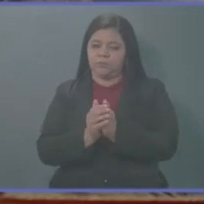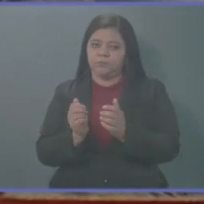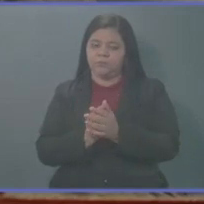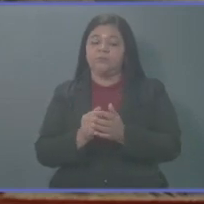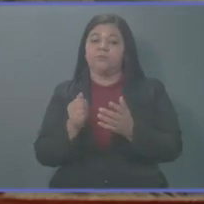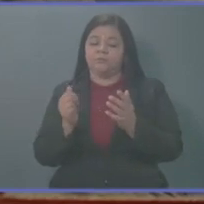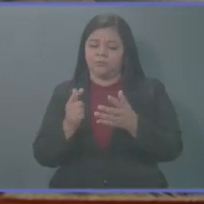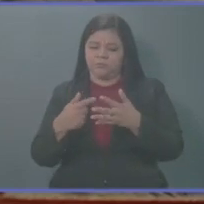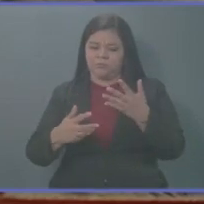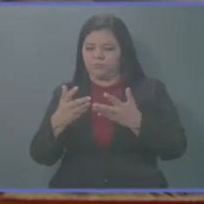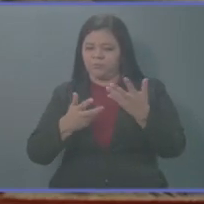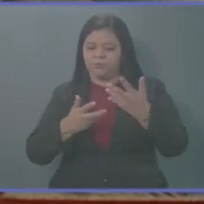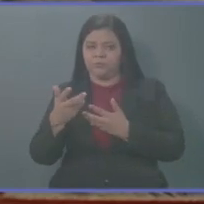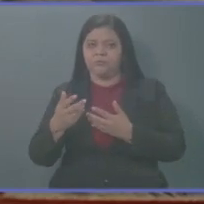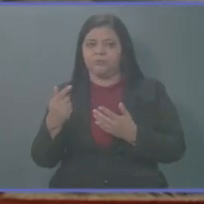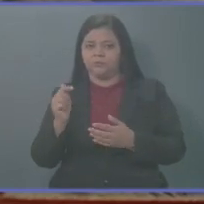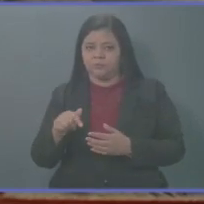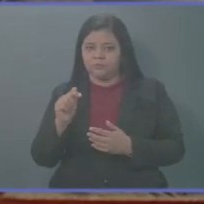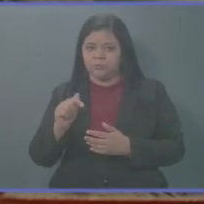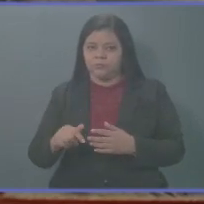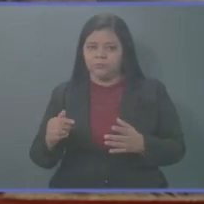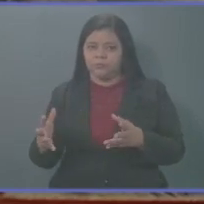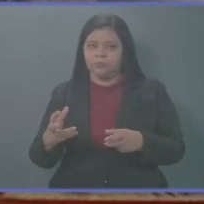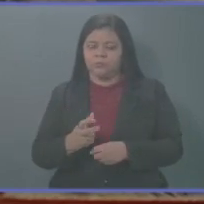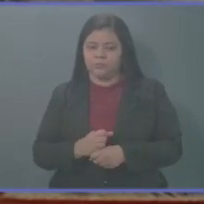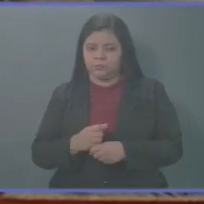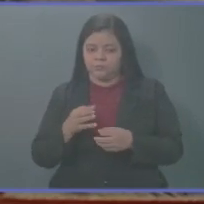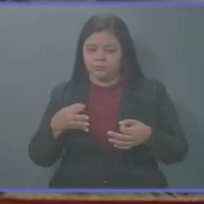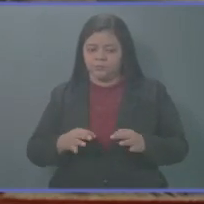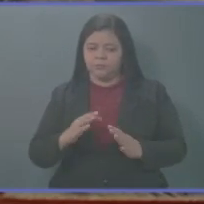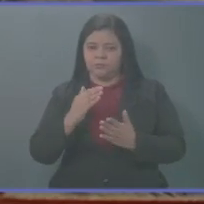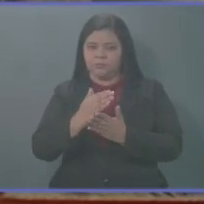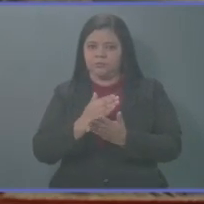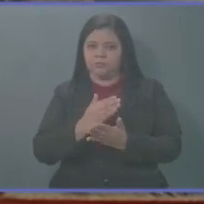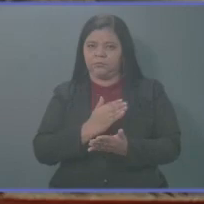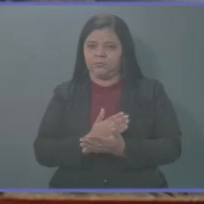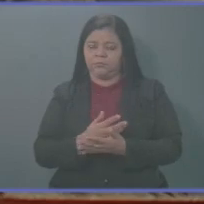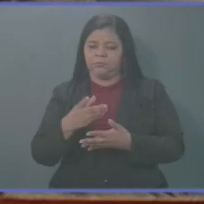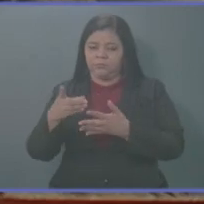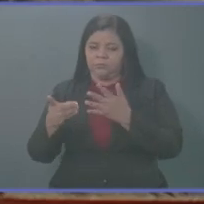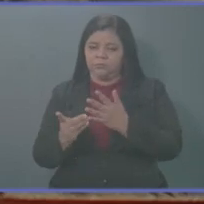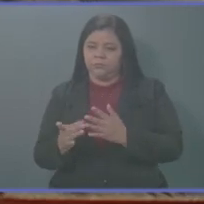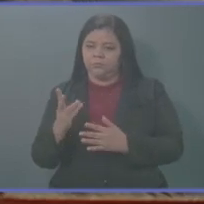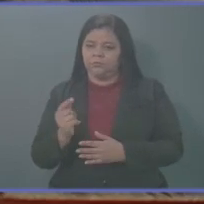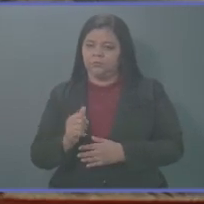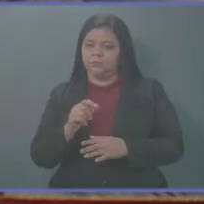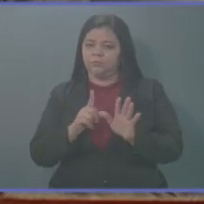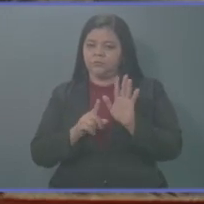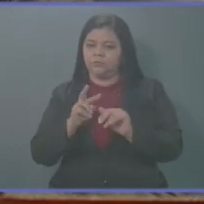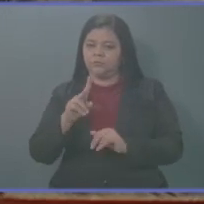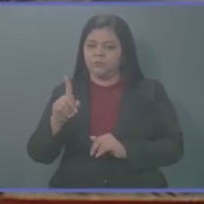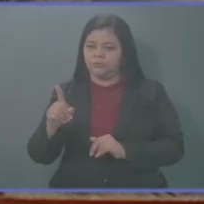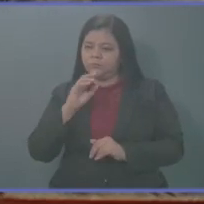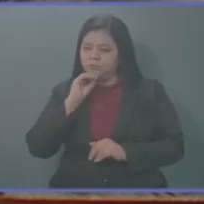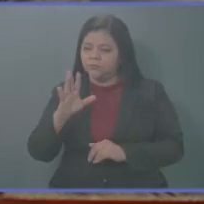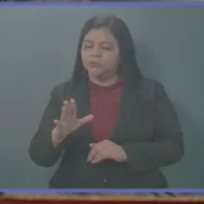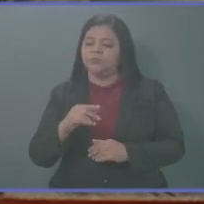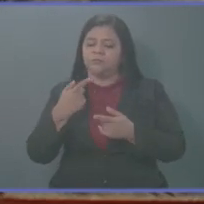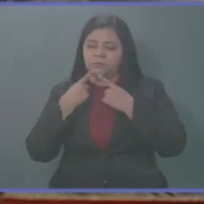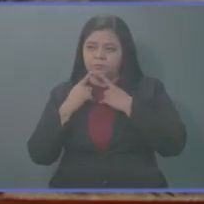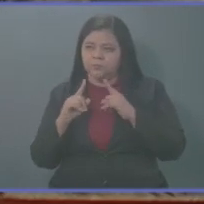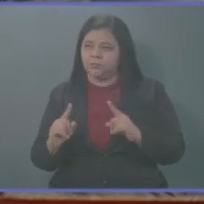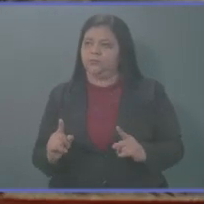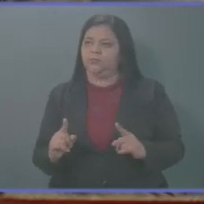y tales argumentos se sintetizan de la siguiente manera. El decreto legislativo número 621 es de carácter